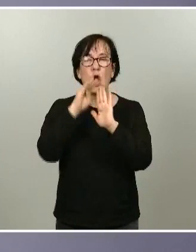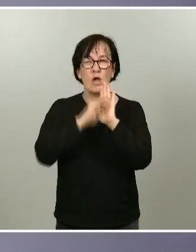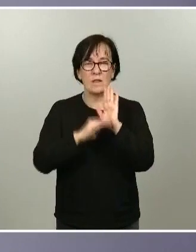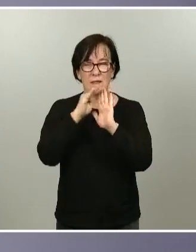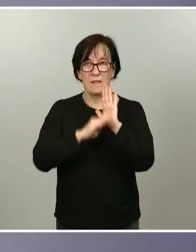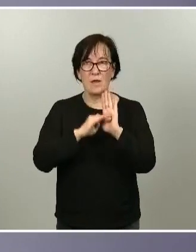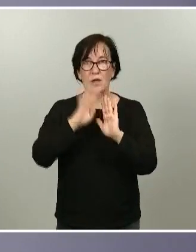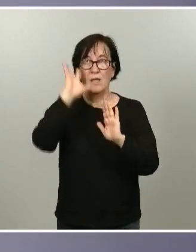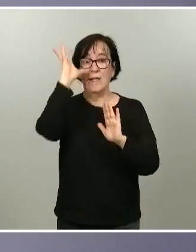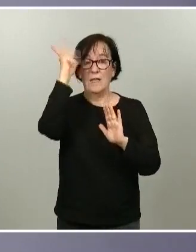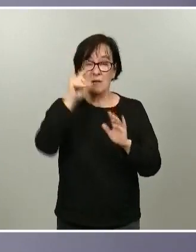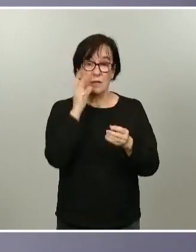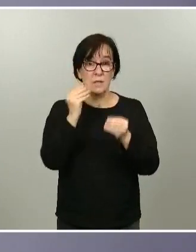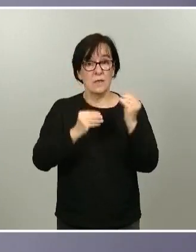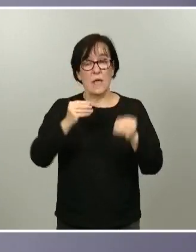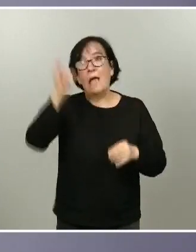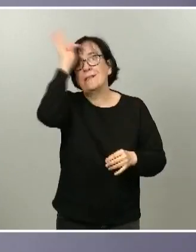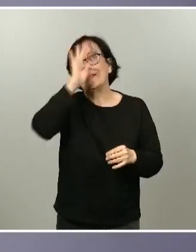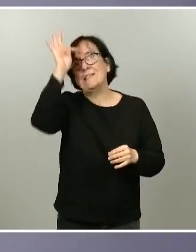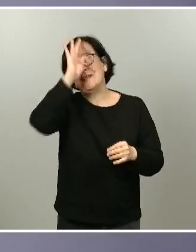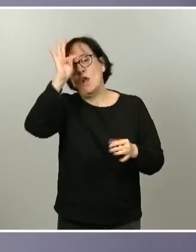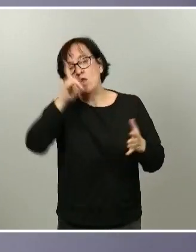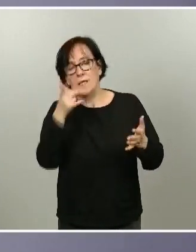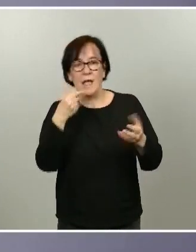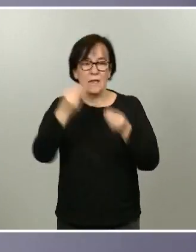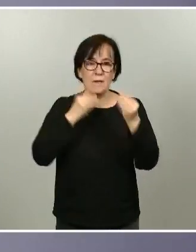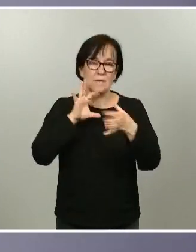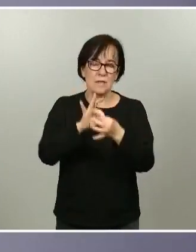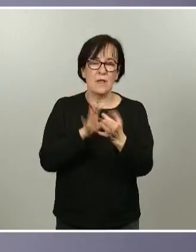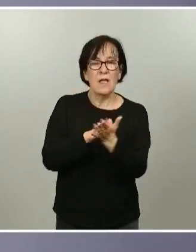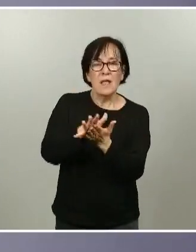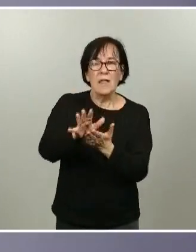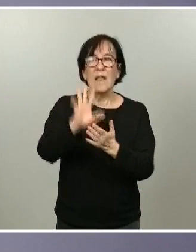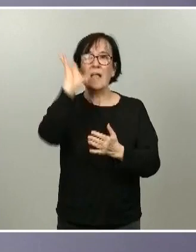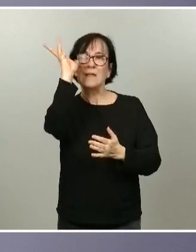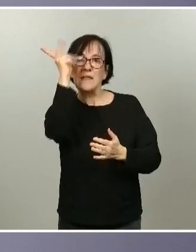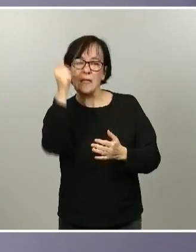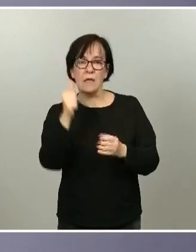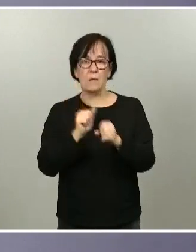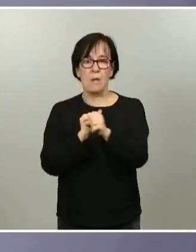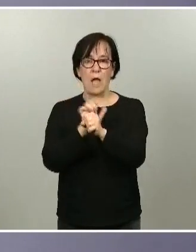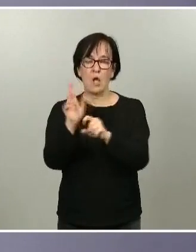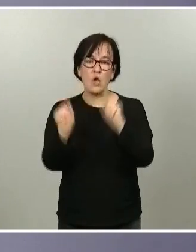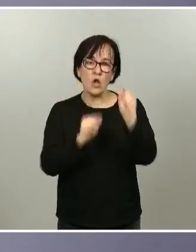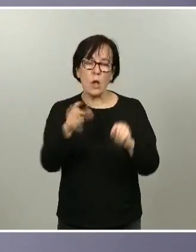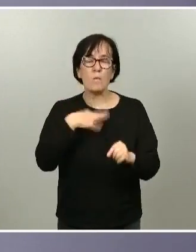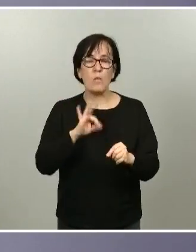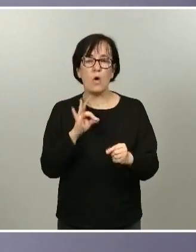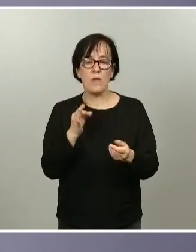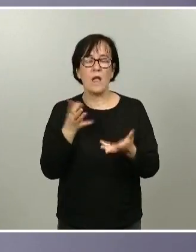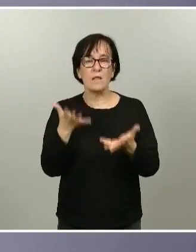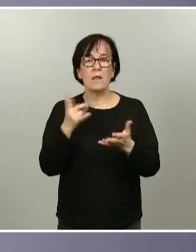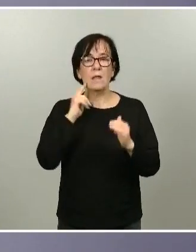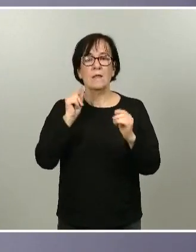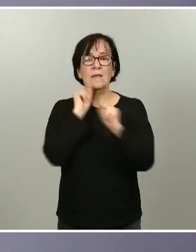atendiendo a las hipótesis que hay asociadas al impacto del clima en el coronavirus, podrían favorecer que la transmisión fuera menor